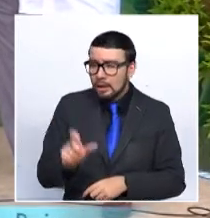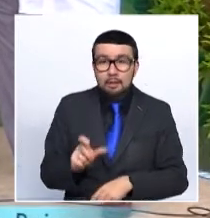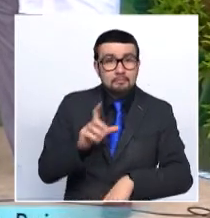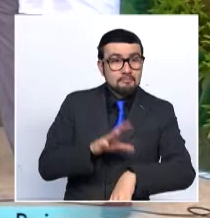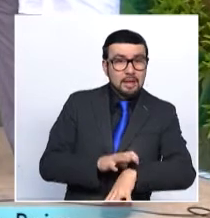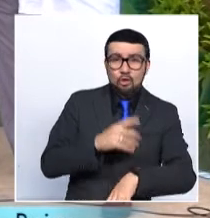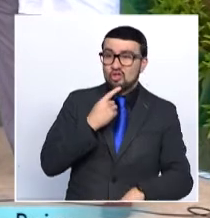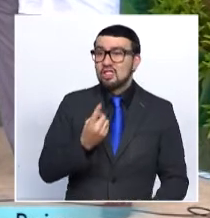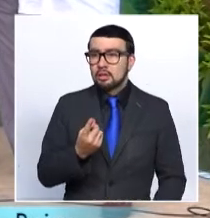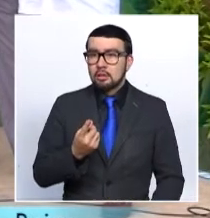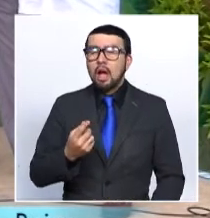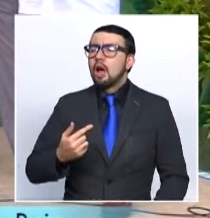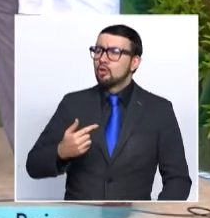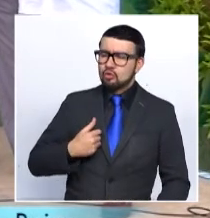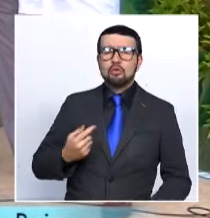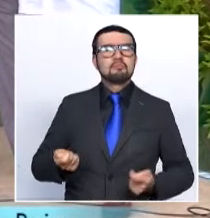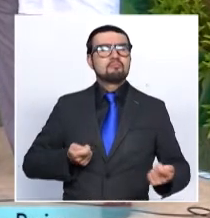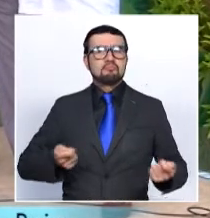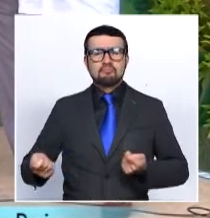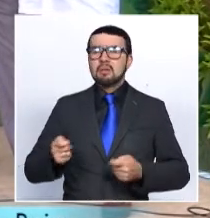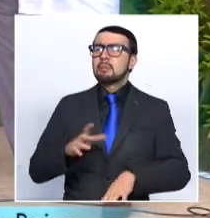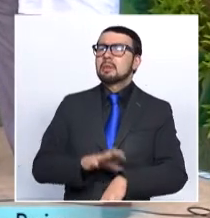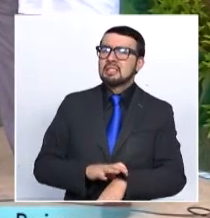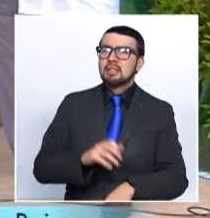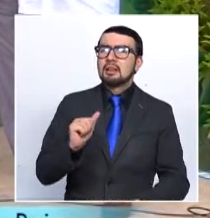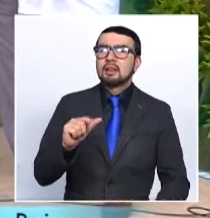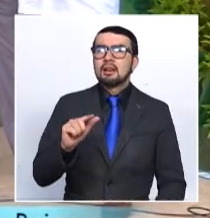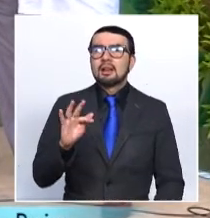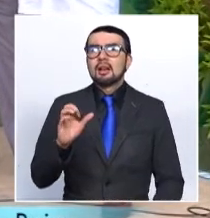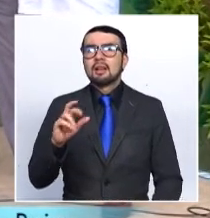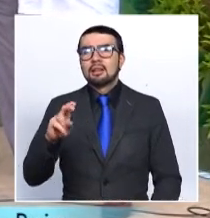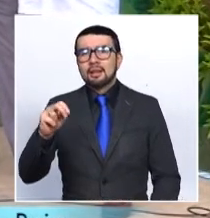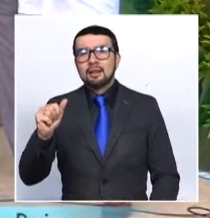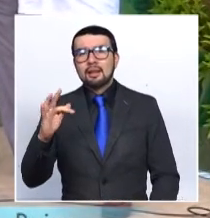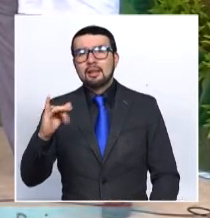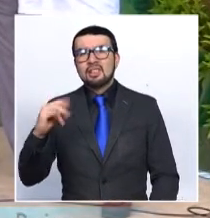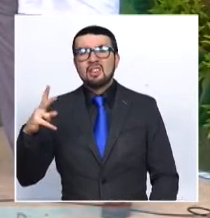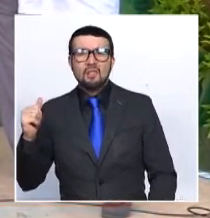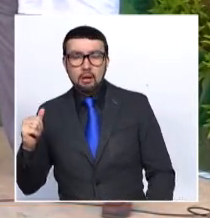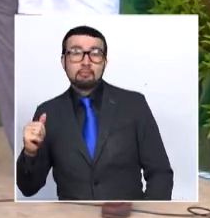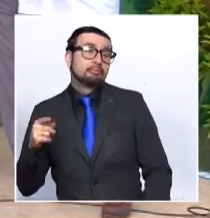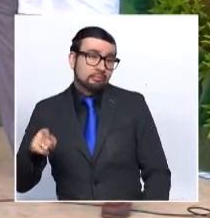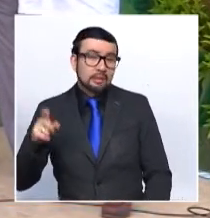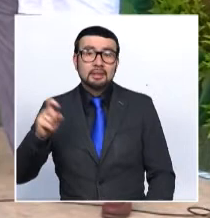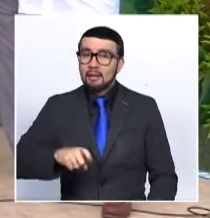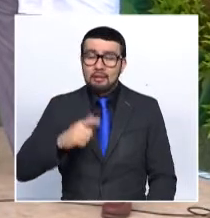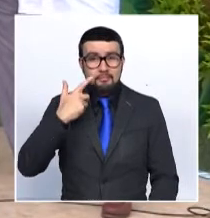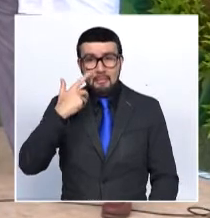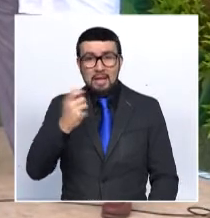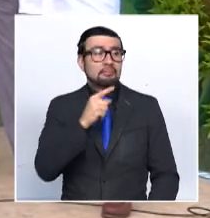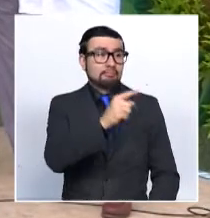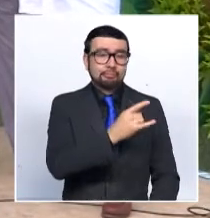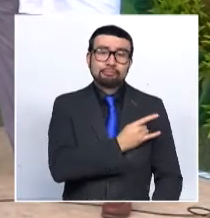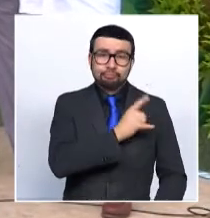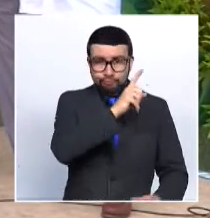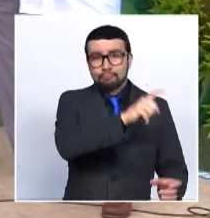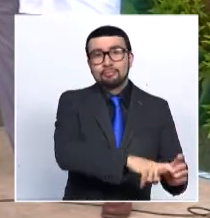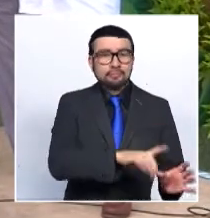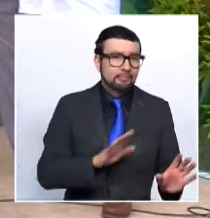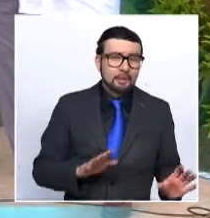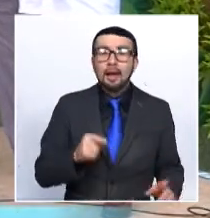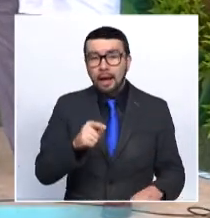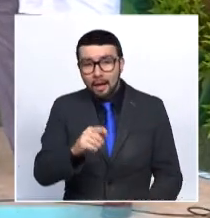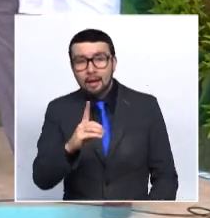aventure a decir que hace medicina alternativa tiene que ser el mejor ortodoxo. Eso fue lo que nos llevó a buscar a la doctora Damna en un